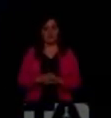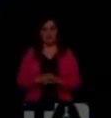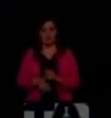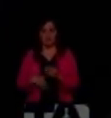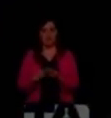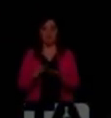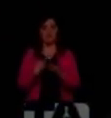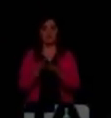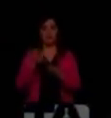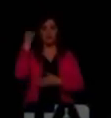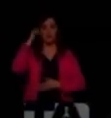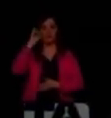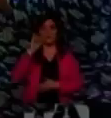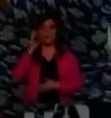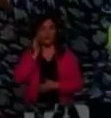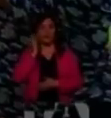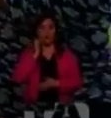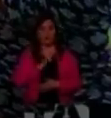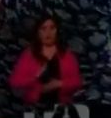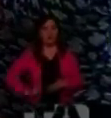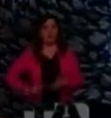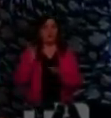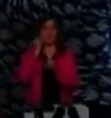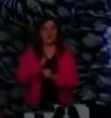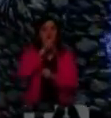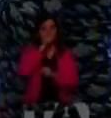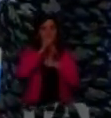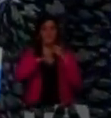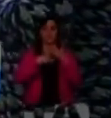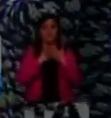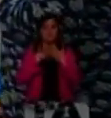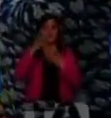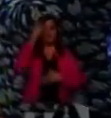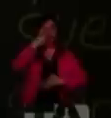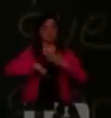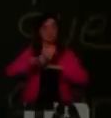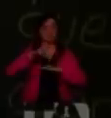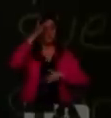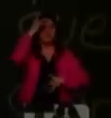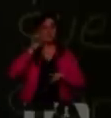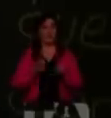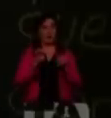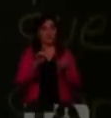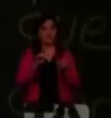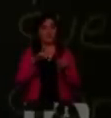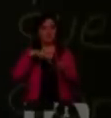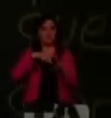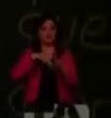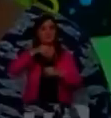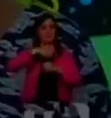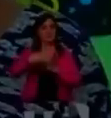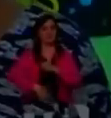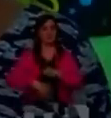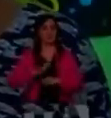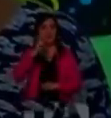esta fundación nació producto de la experiencia personal de su fundadora. Su hija tuvo cáncer y dejó de lado sus estudios. Camila